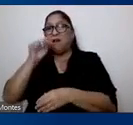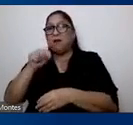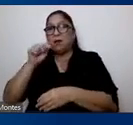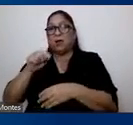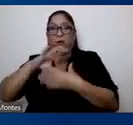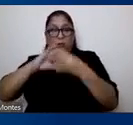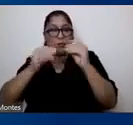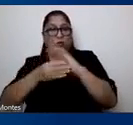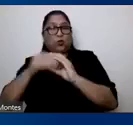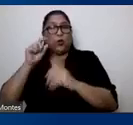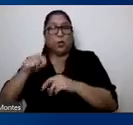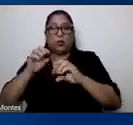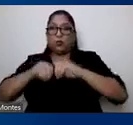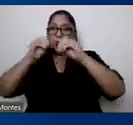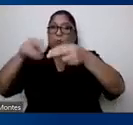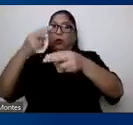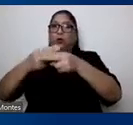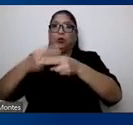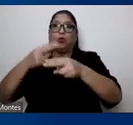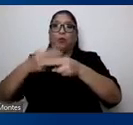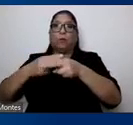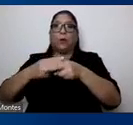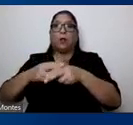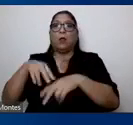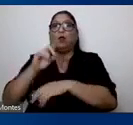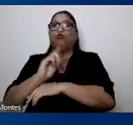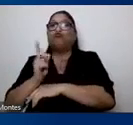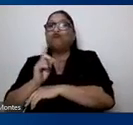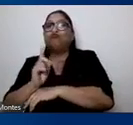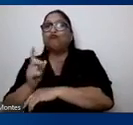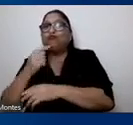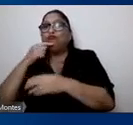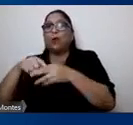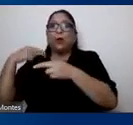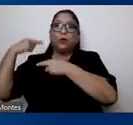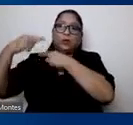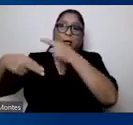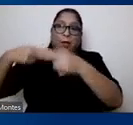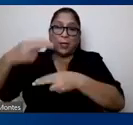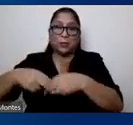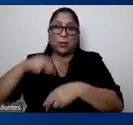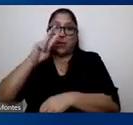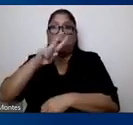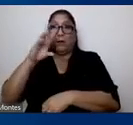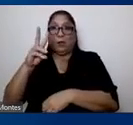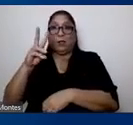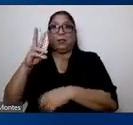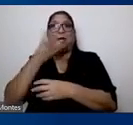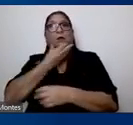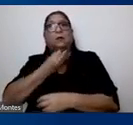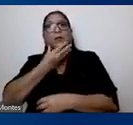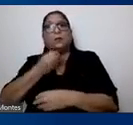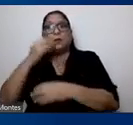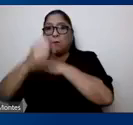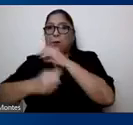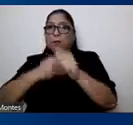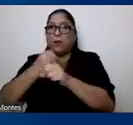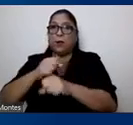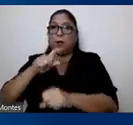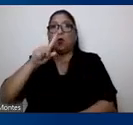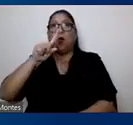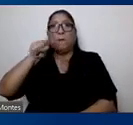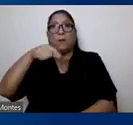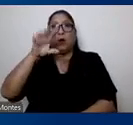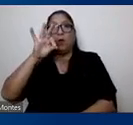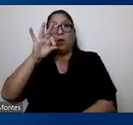Historiográficamente esto se ha denominado los perros de Deng Xiaoping. El 26 de diciembre del año 1980,